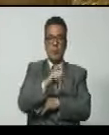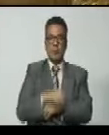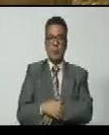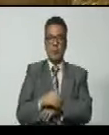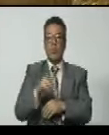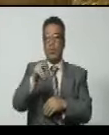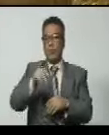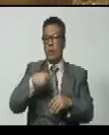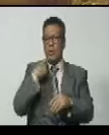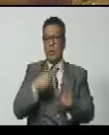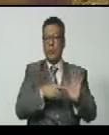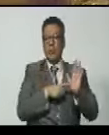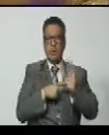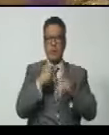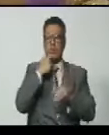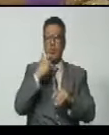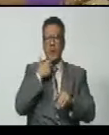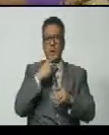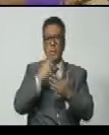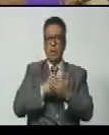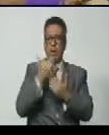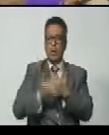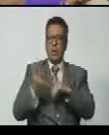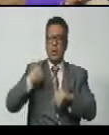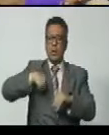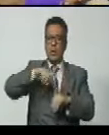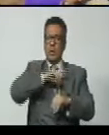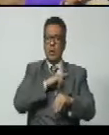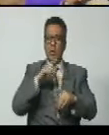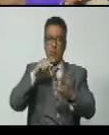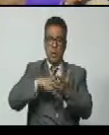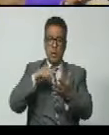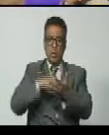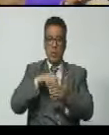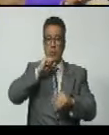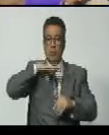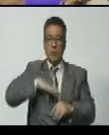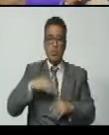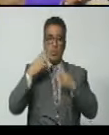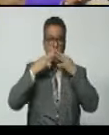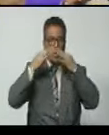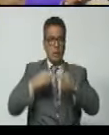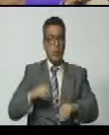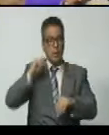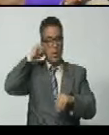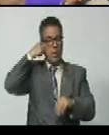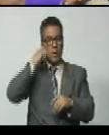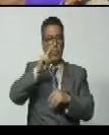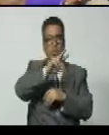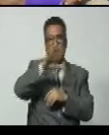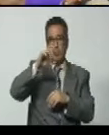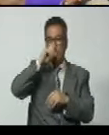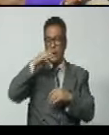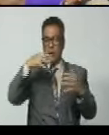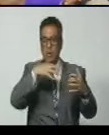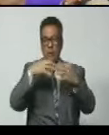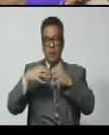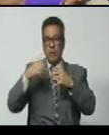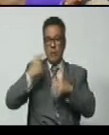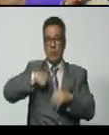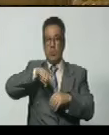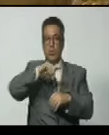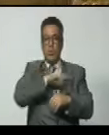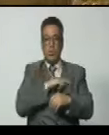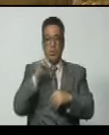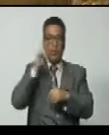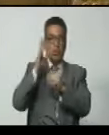No podemos presentar este hermoso proyecto, que para nosotros es una deuda histórica, sin recordar los 25 años de luchas que hemos nosotras,